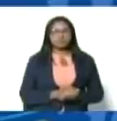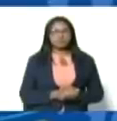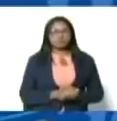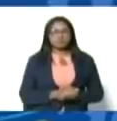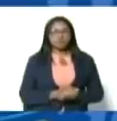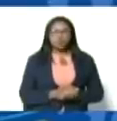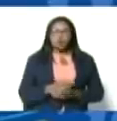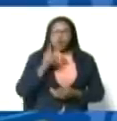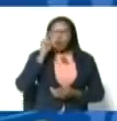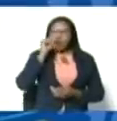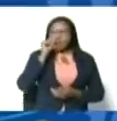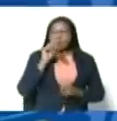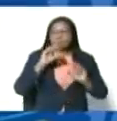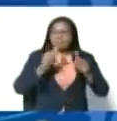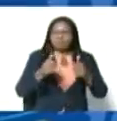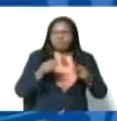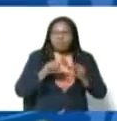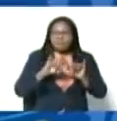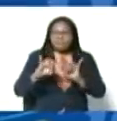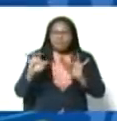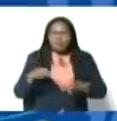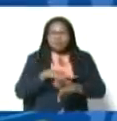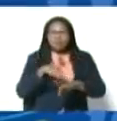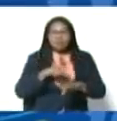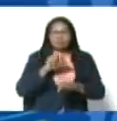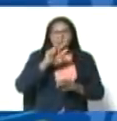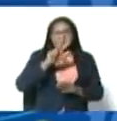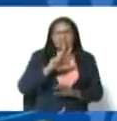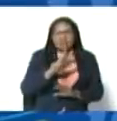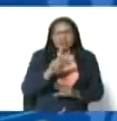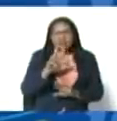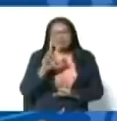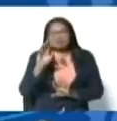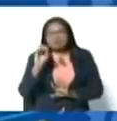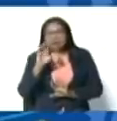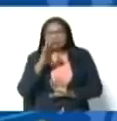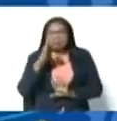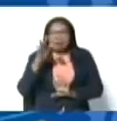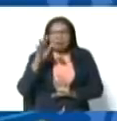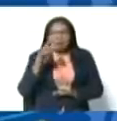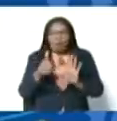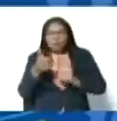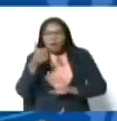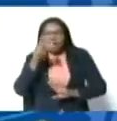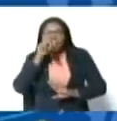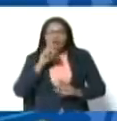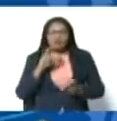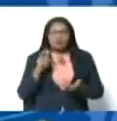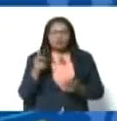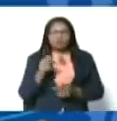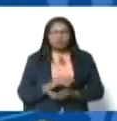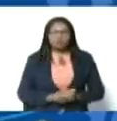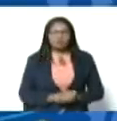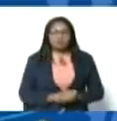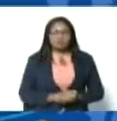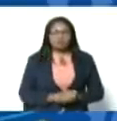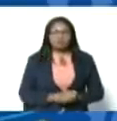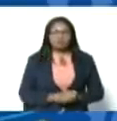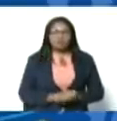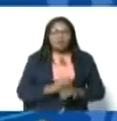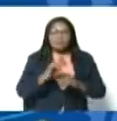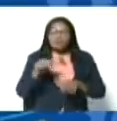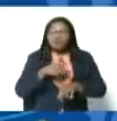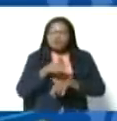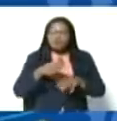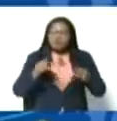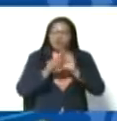Claudio entró en el metro en la misma época, debe tener 30 y pico de años también, Claudio Faría. Y en esa época también